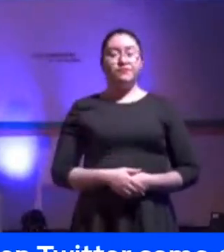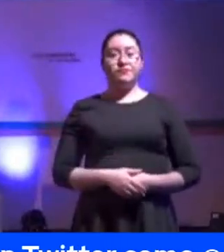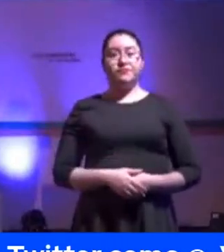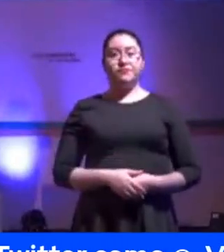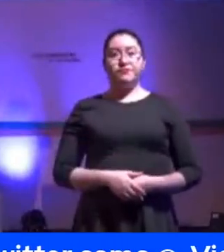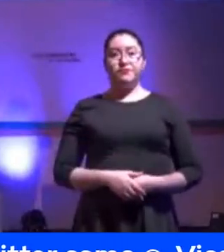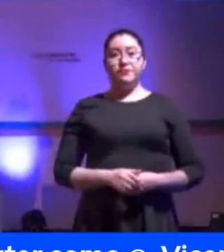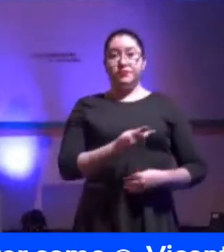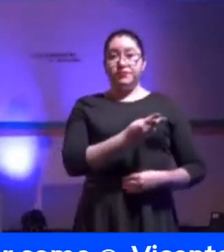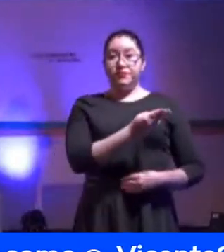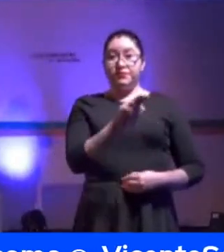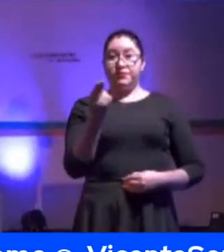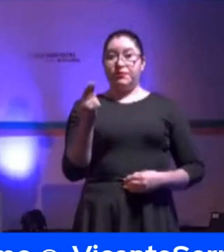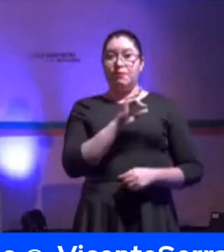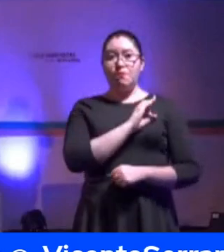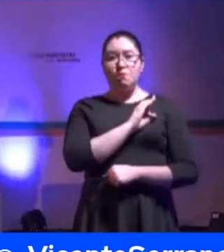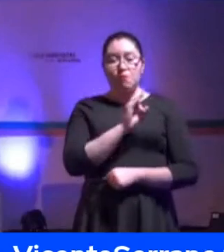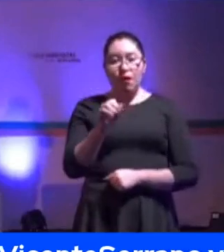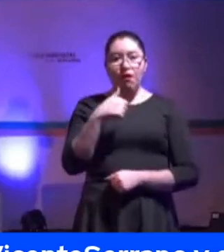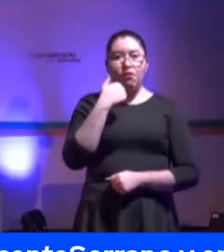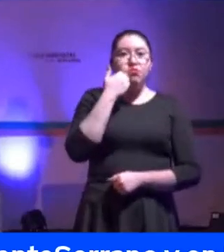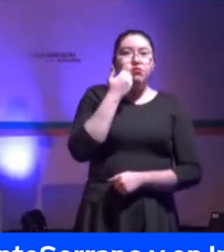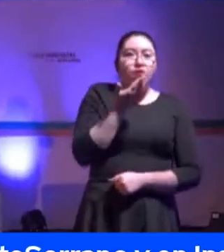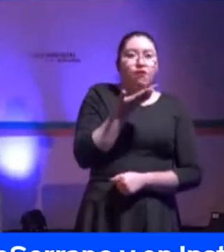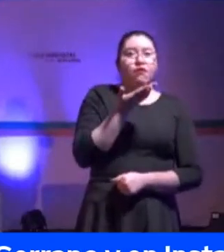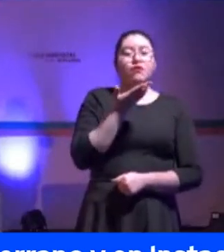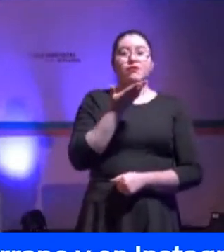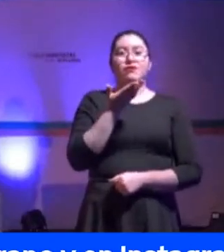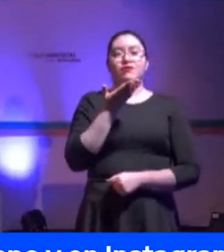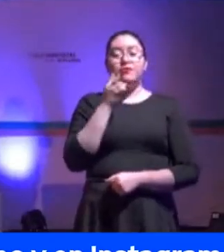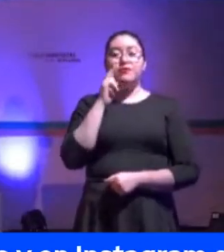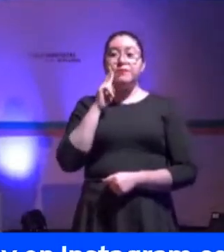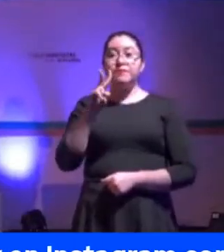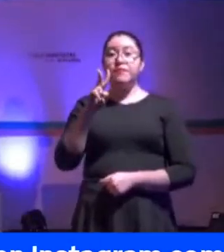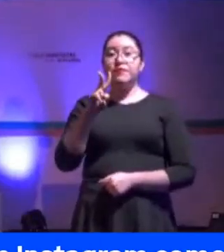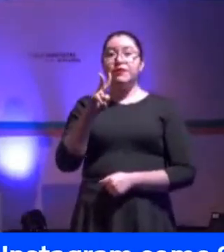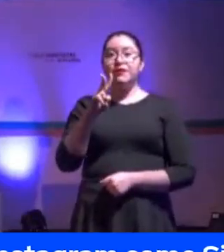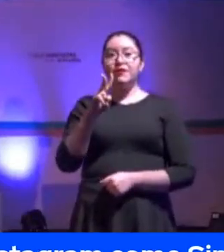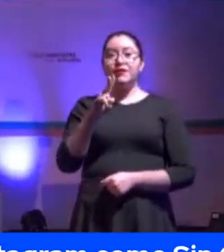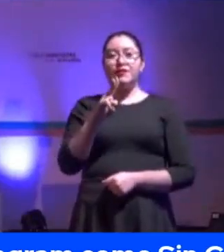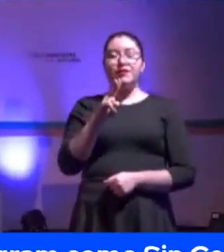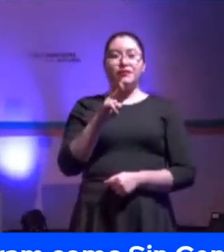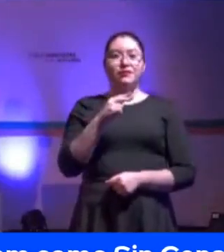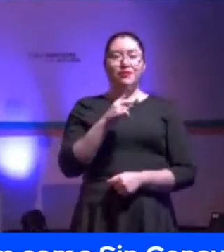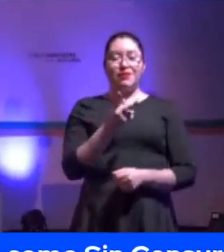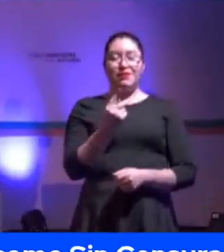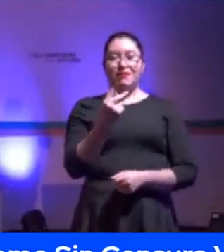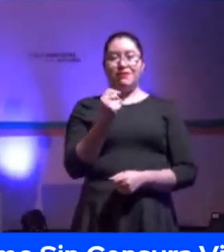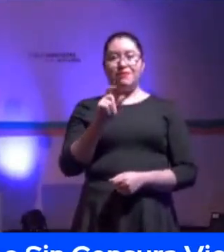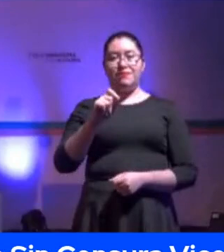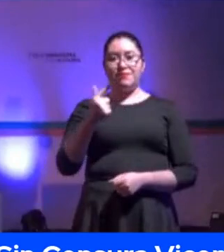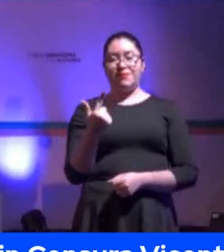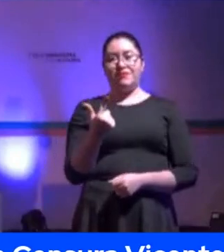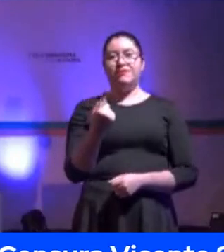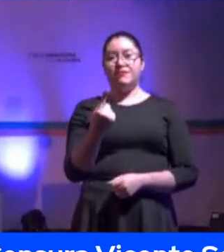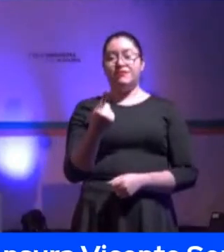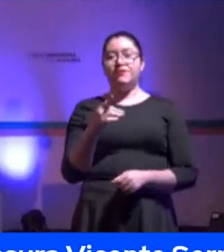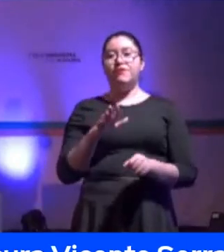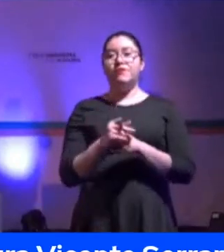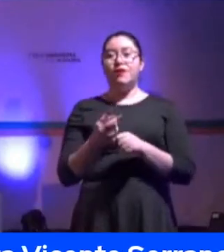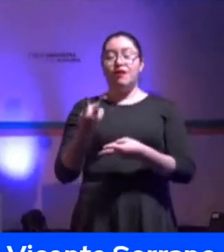Si pueden, si gustan, si quieren, vean, en Capital 21 se va a estrenar un documental, se llama Se va a